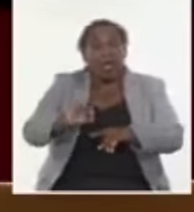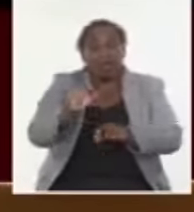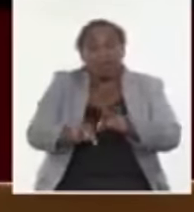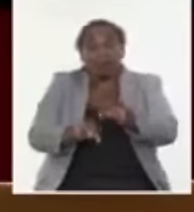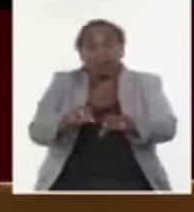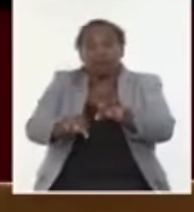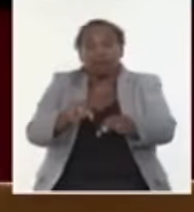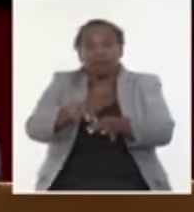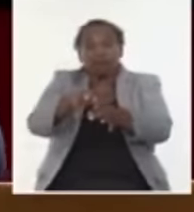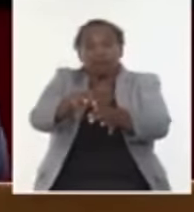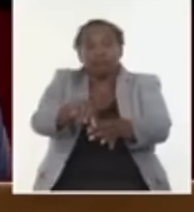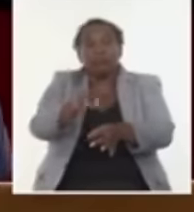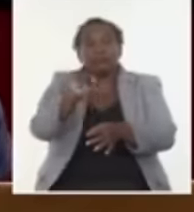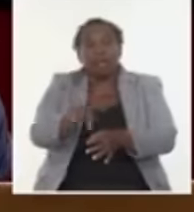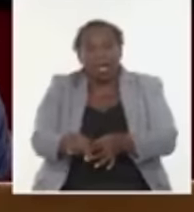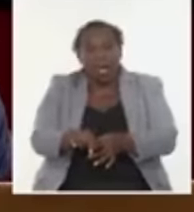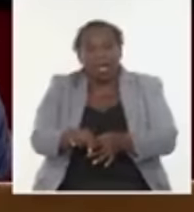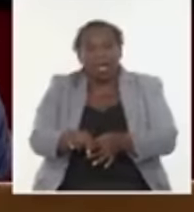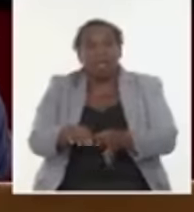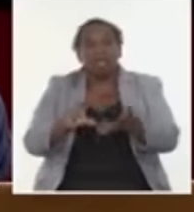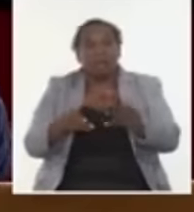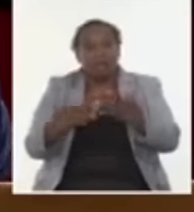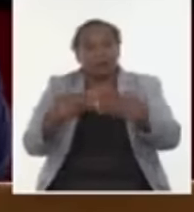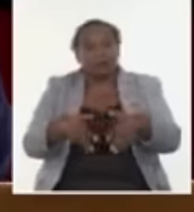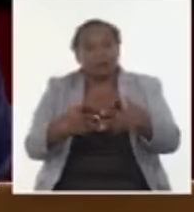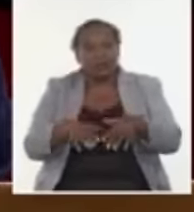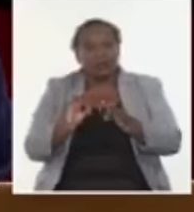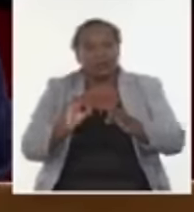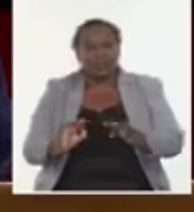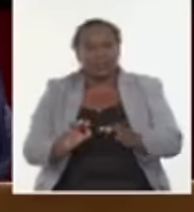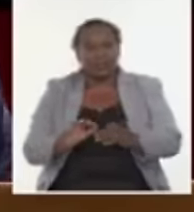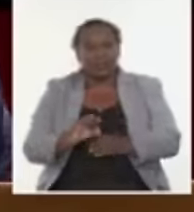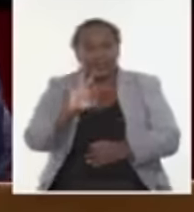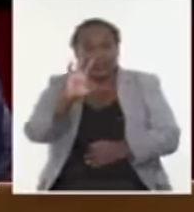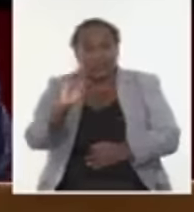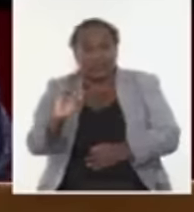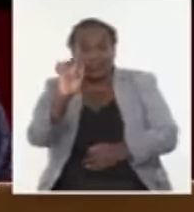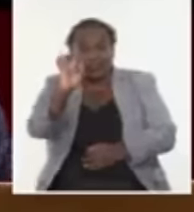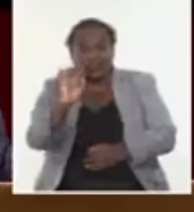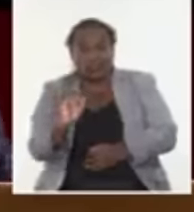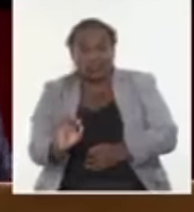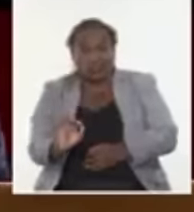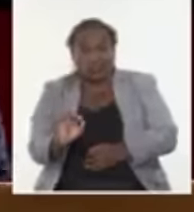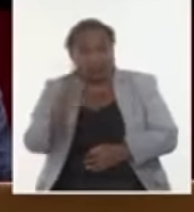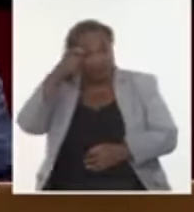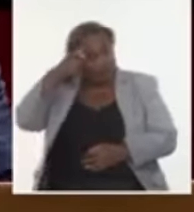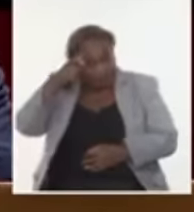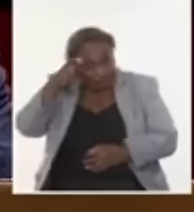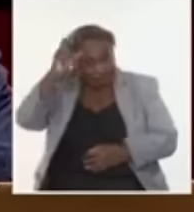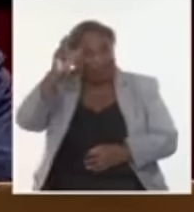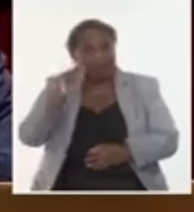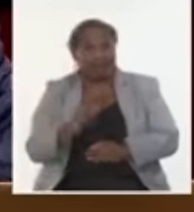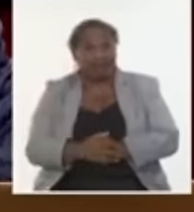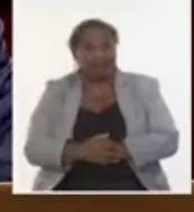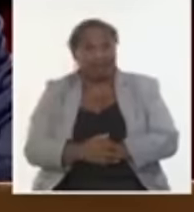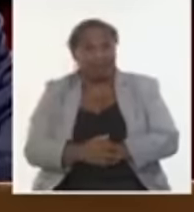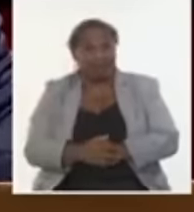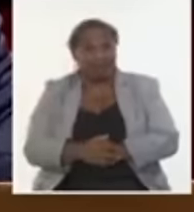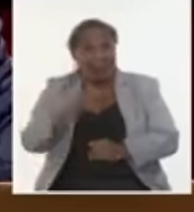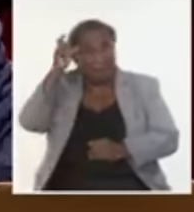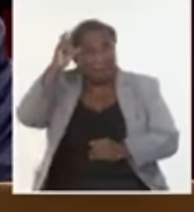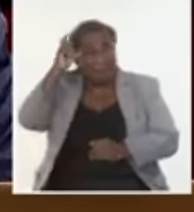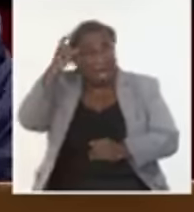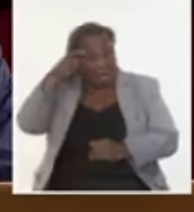en manos de esta forma productiva. Y el 80% de la masa ganadera. Fíjense si